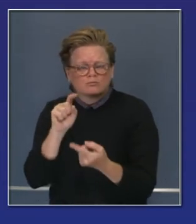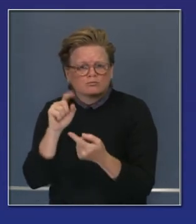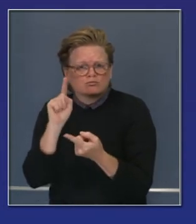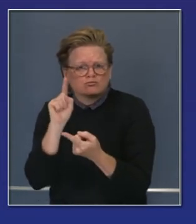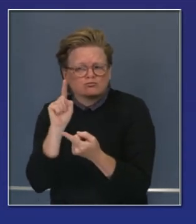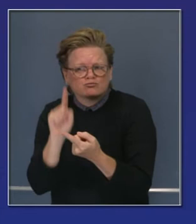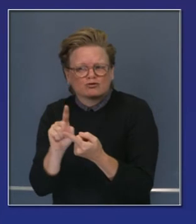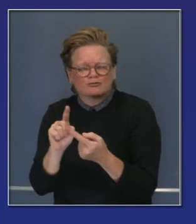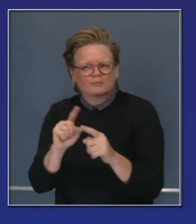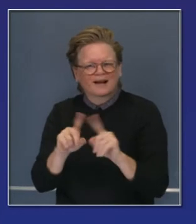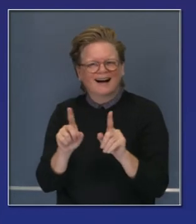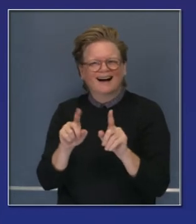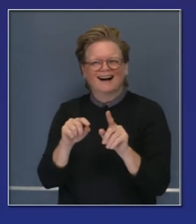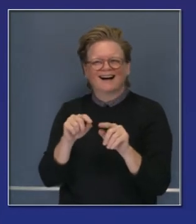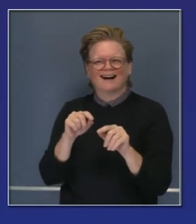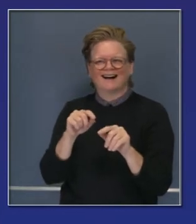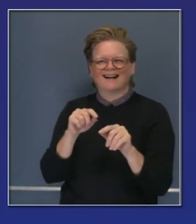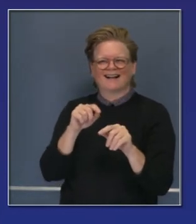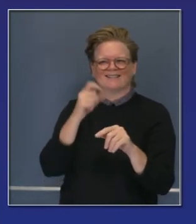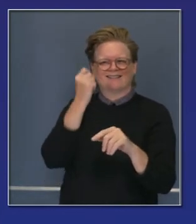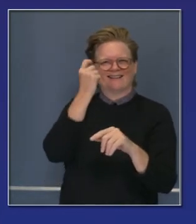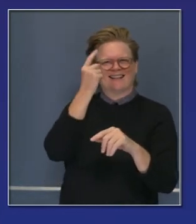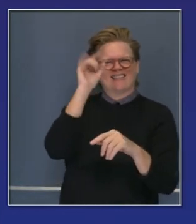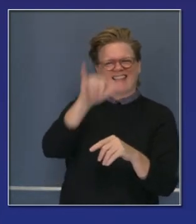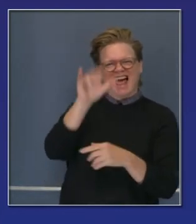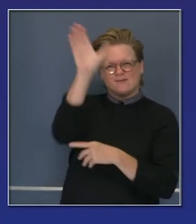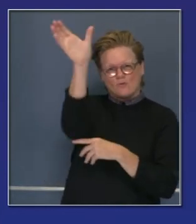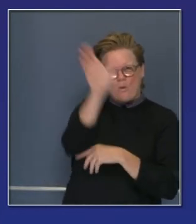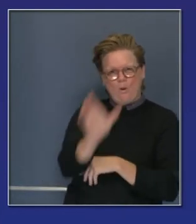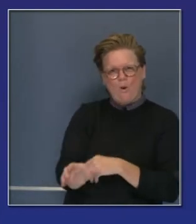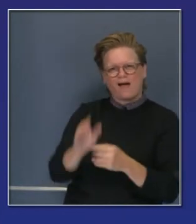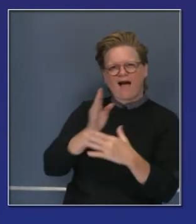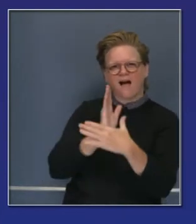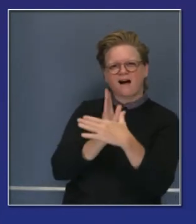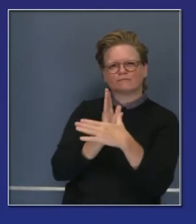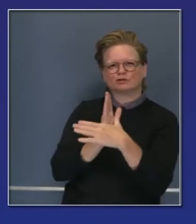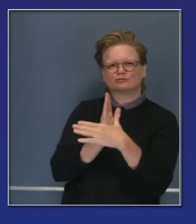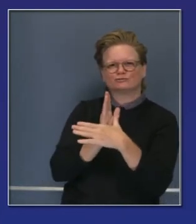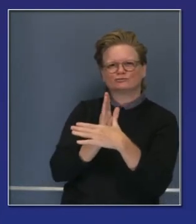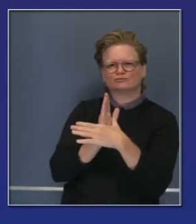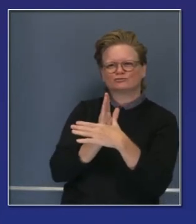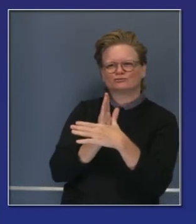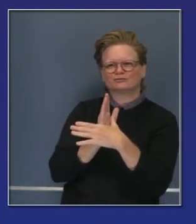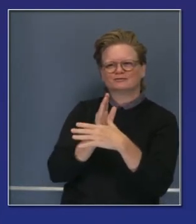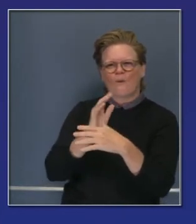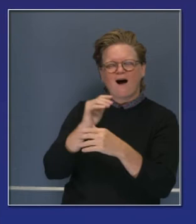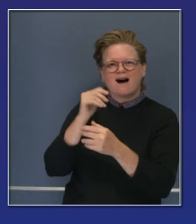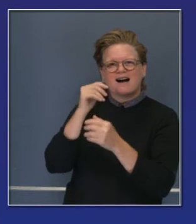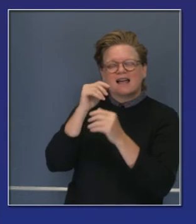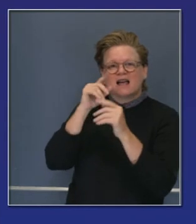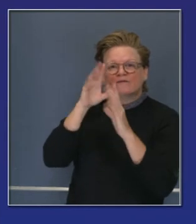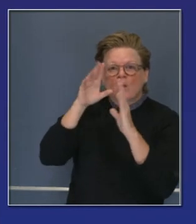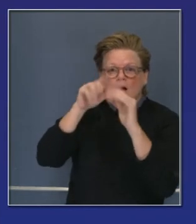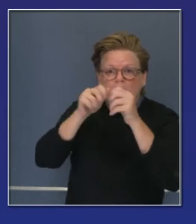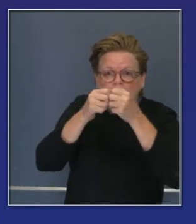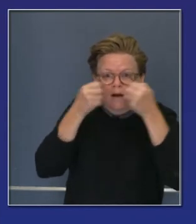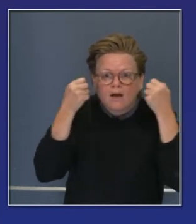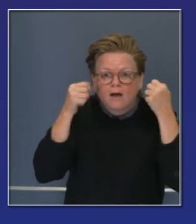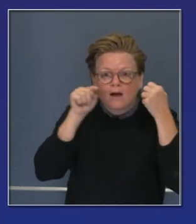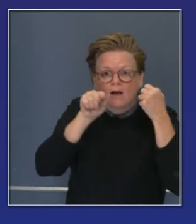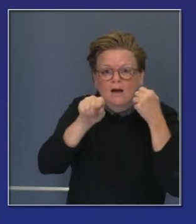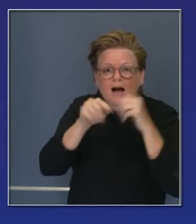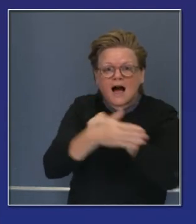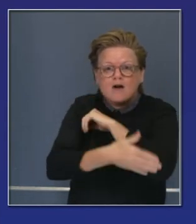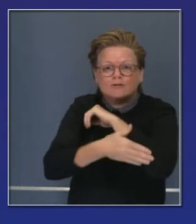7%, 5.7%, muy alentador. Y también nos dan noticia alentadora el índice